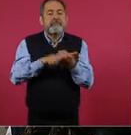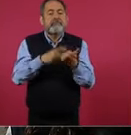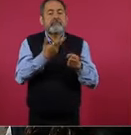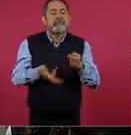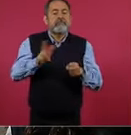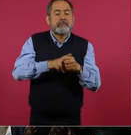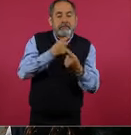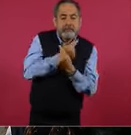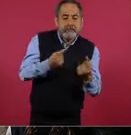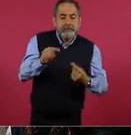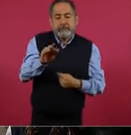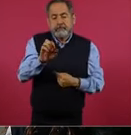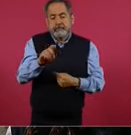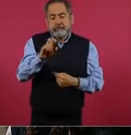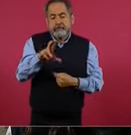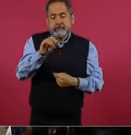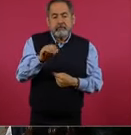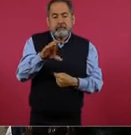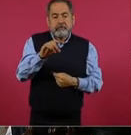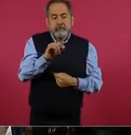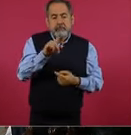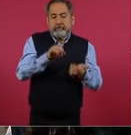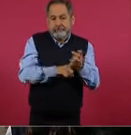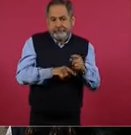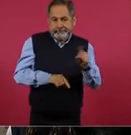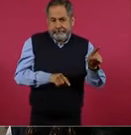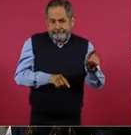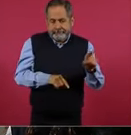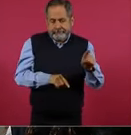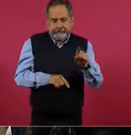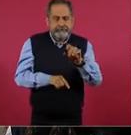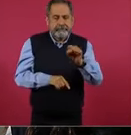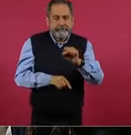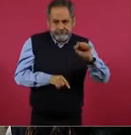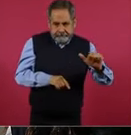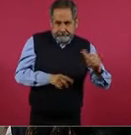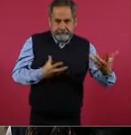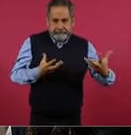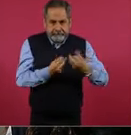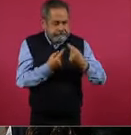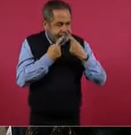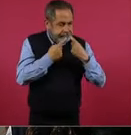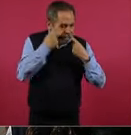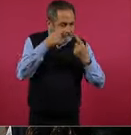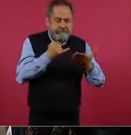Infantil Federico Gómez de la Secretaría de Salud. Esto siempre para que la determinación sea